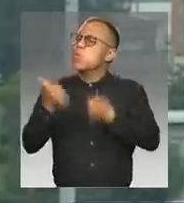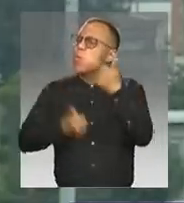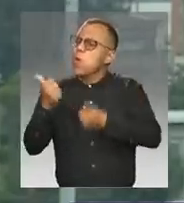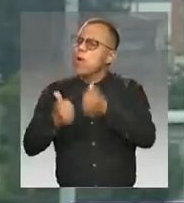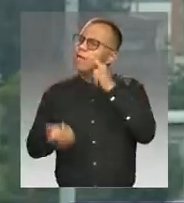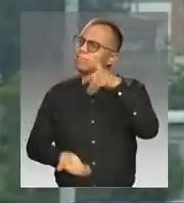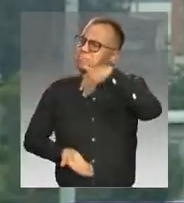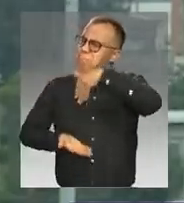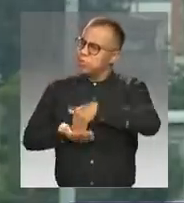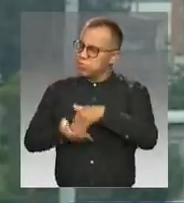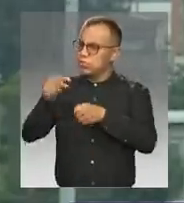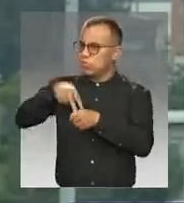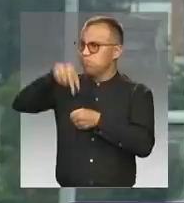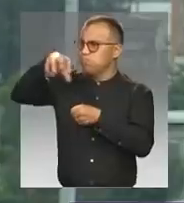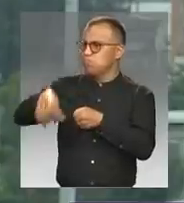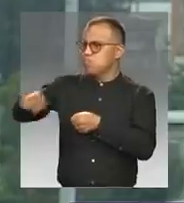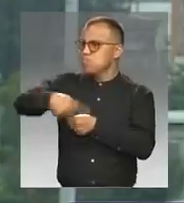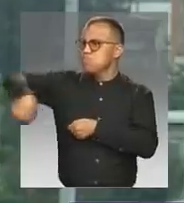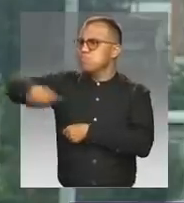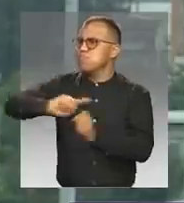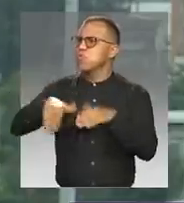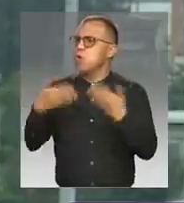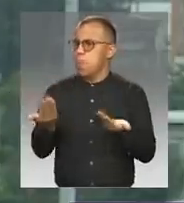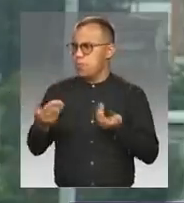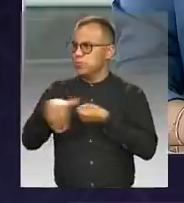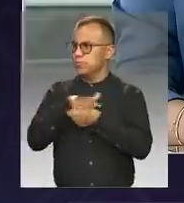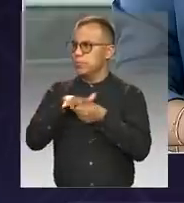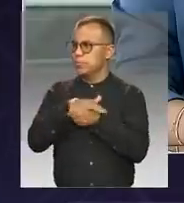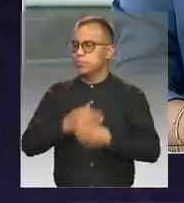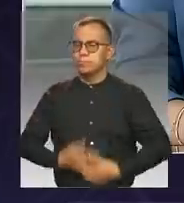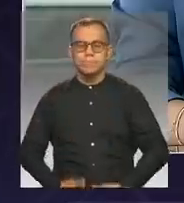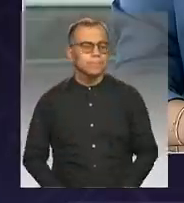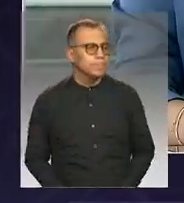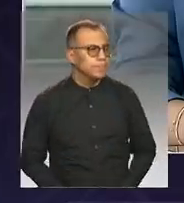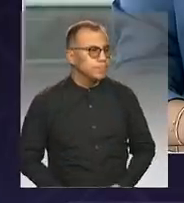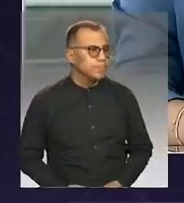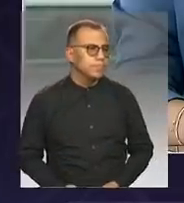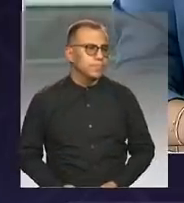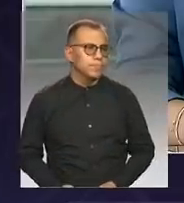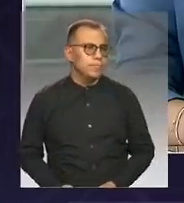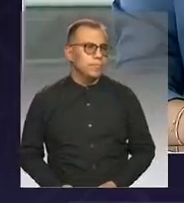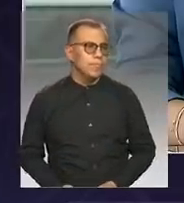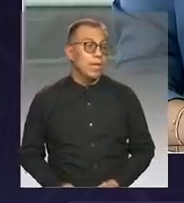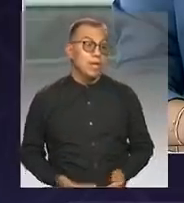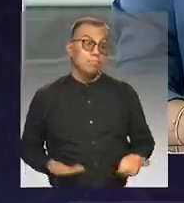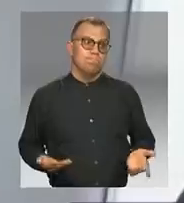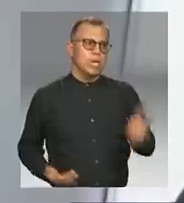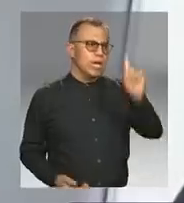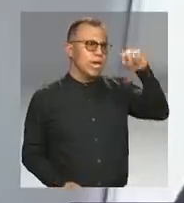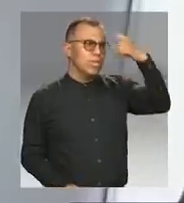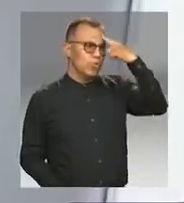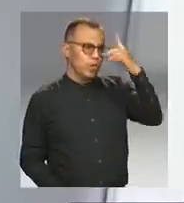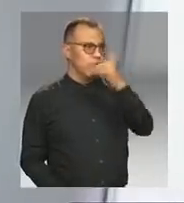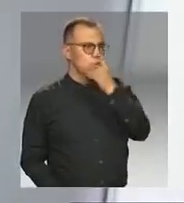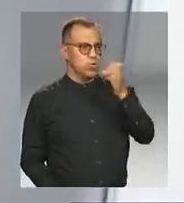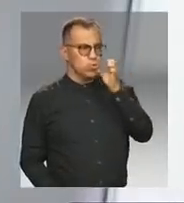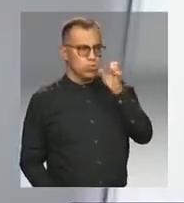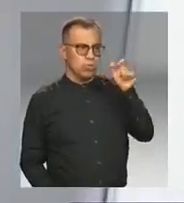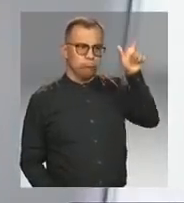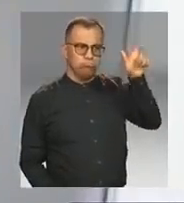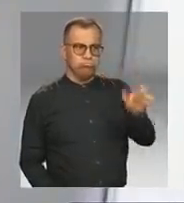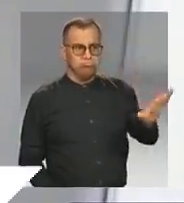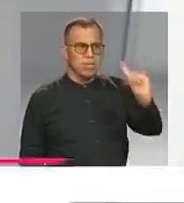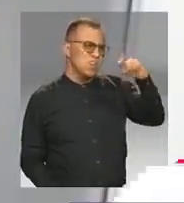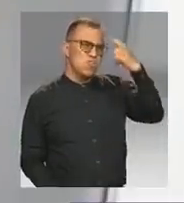posición del ciudadano frente a toda esta situación? Bueno, El gobierno de Duque, que realmente no es